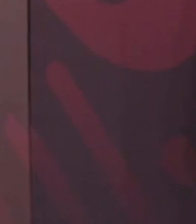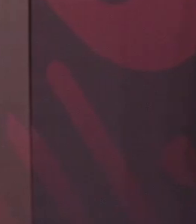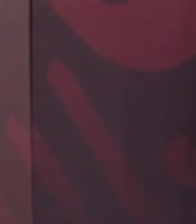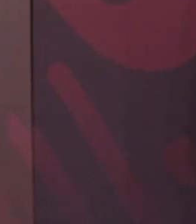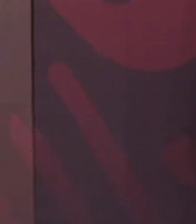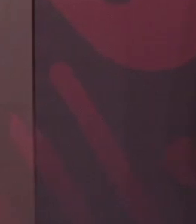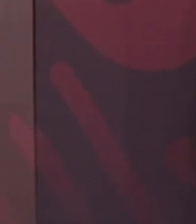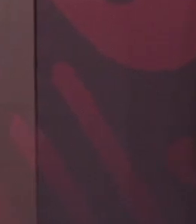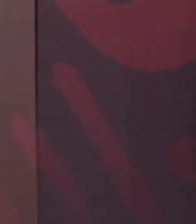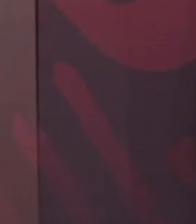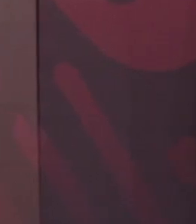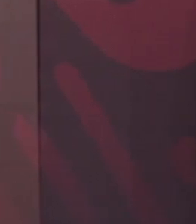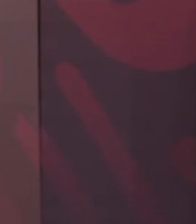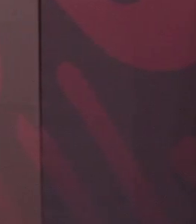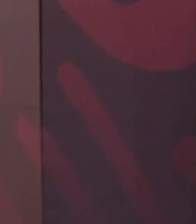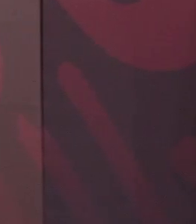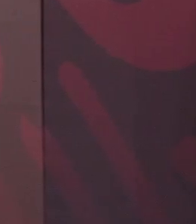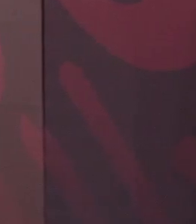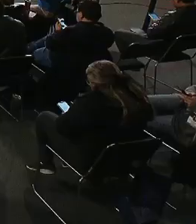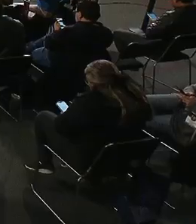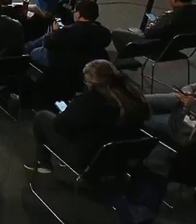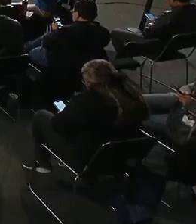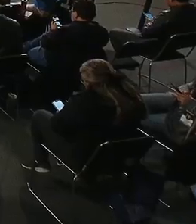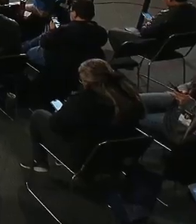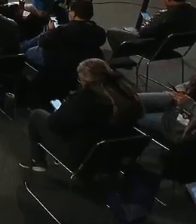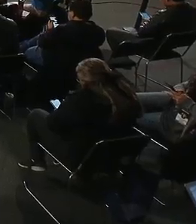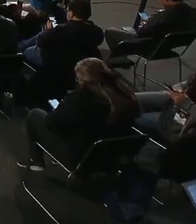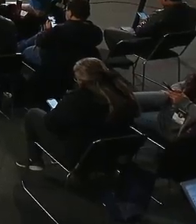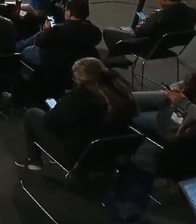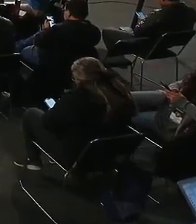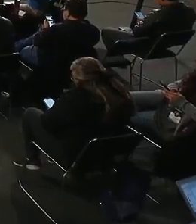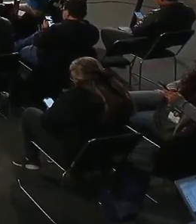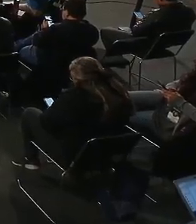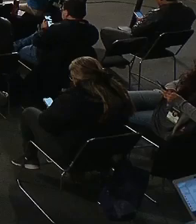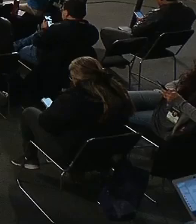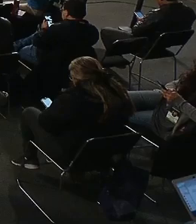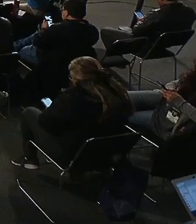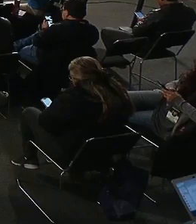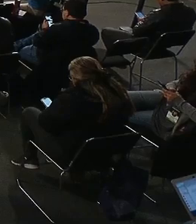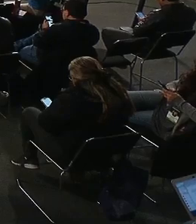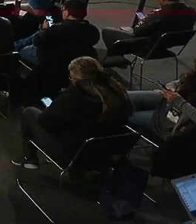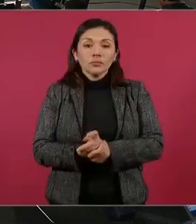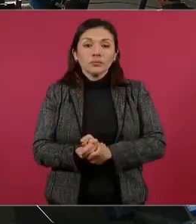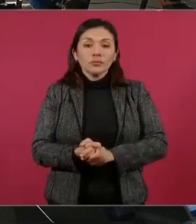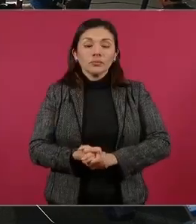delincuencia lo que mencionas de Caborca de